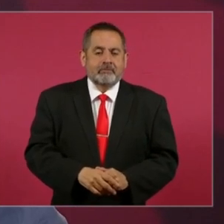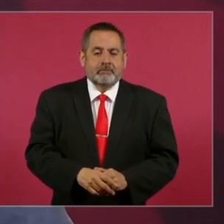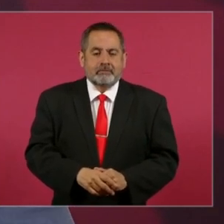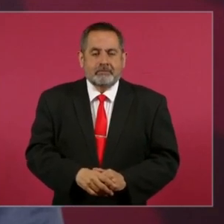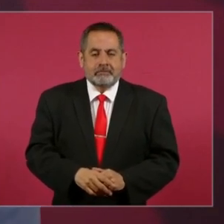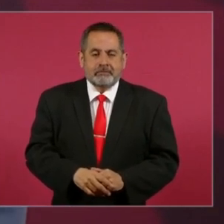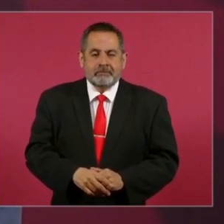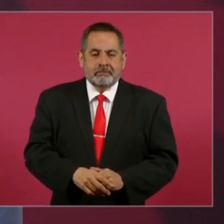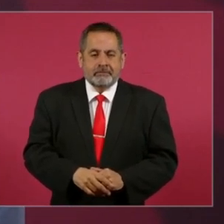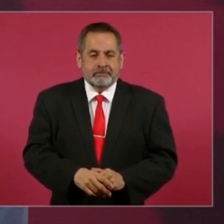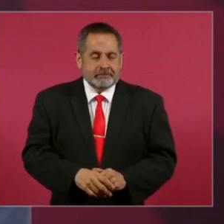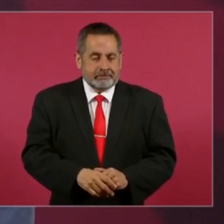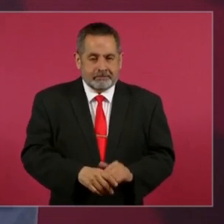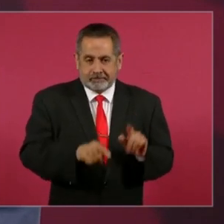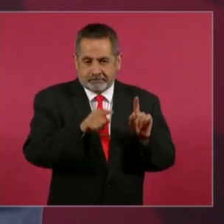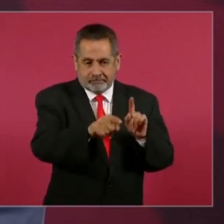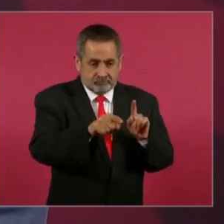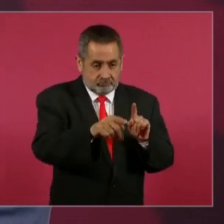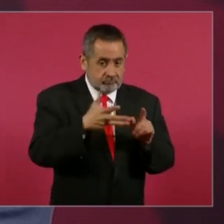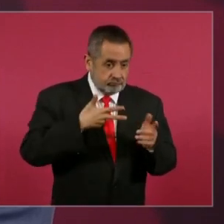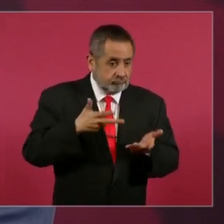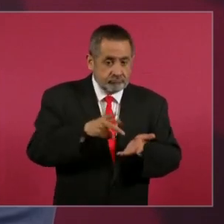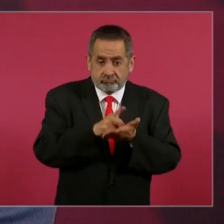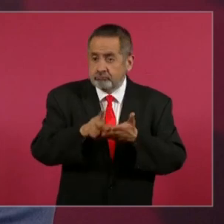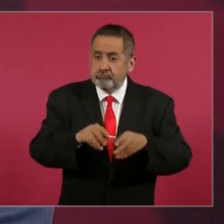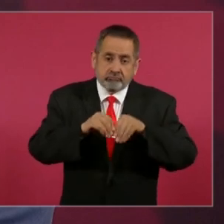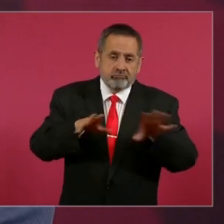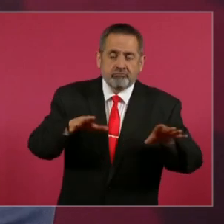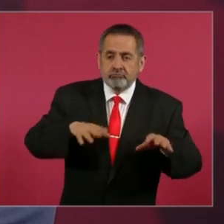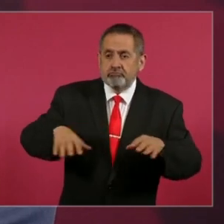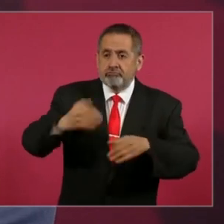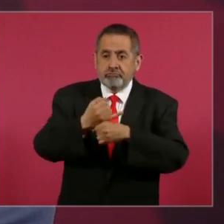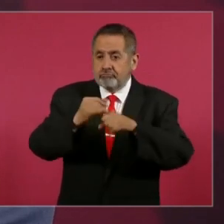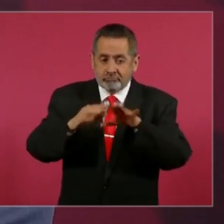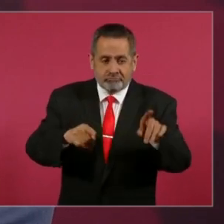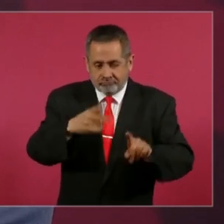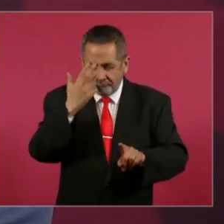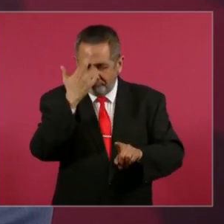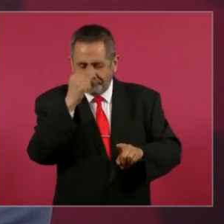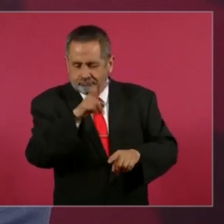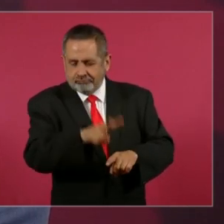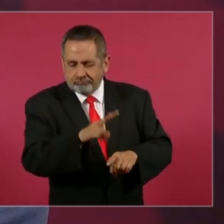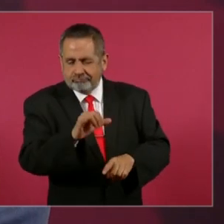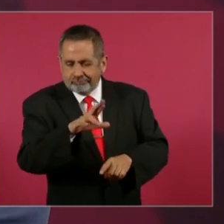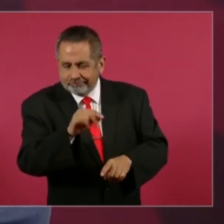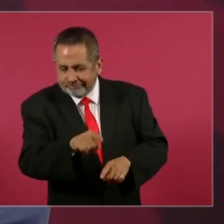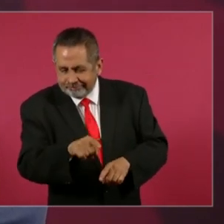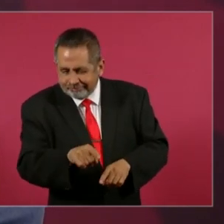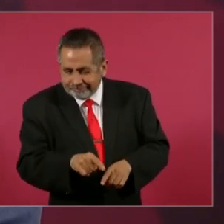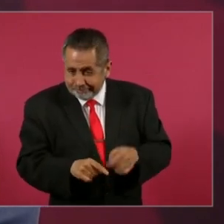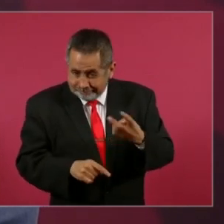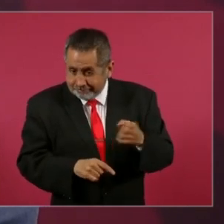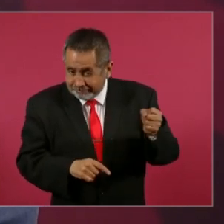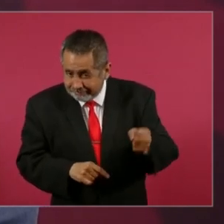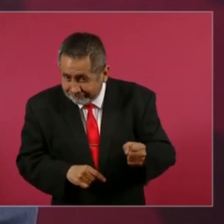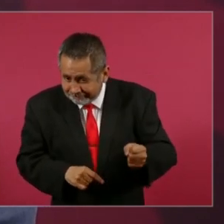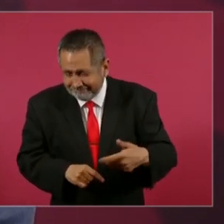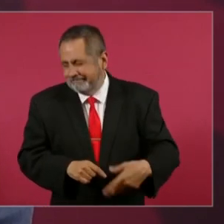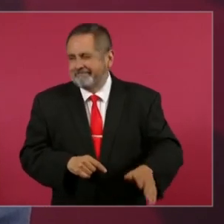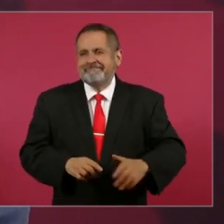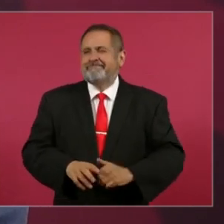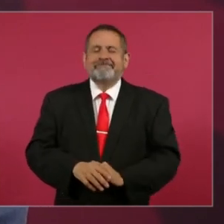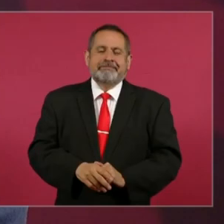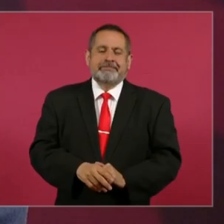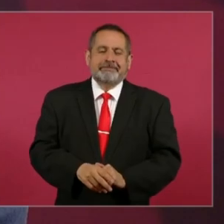que se garantice el derecho del pueblo de México a la información? ¿Para eso lo tiene?